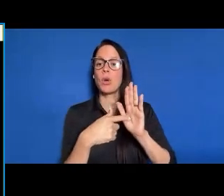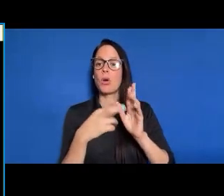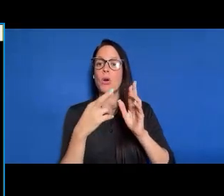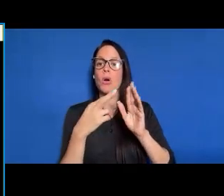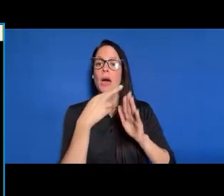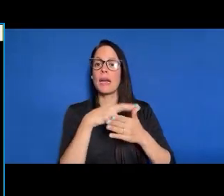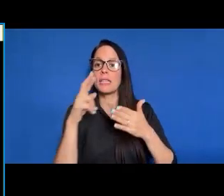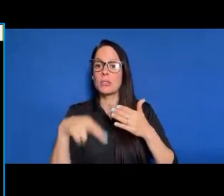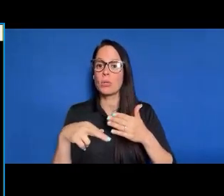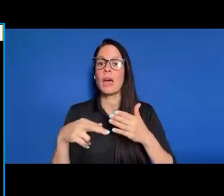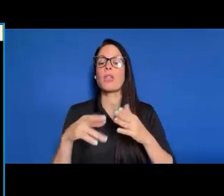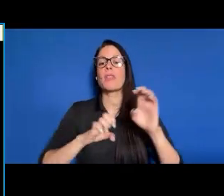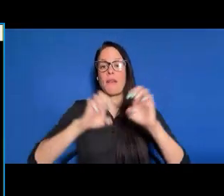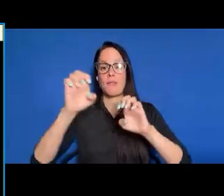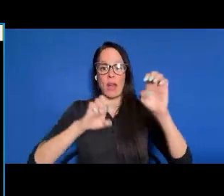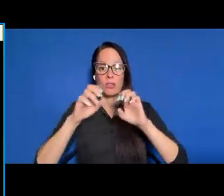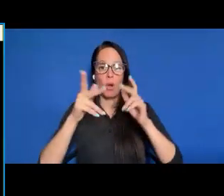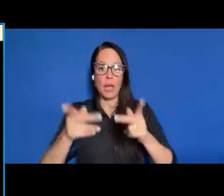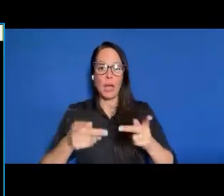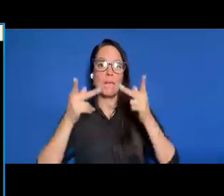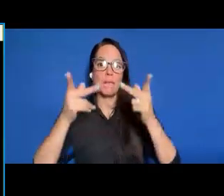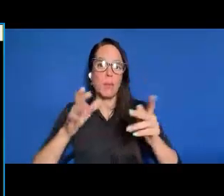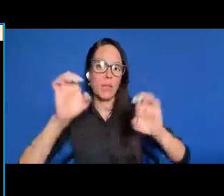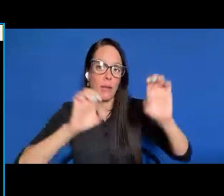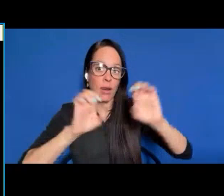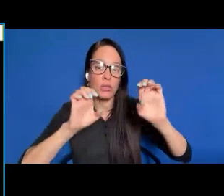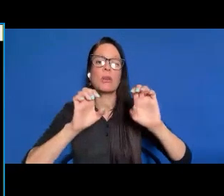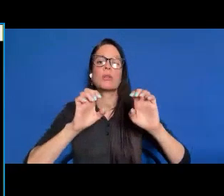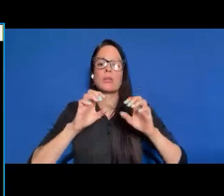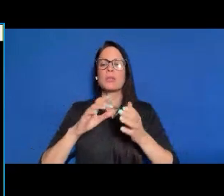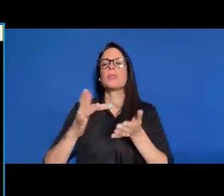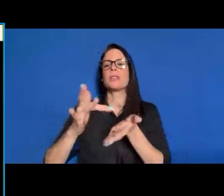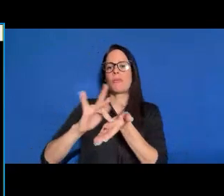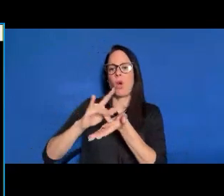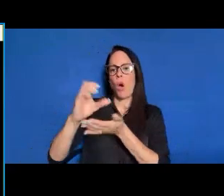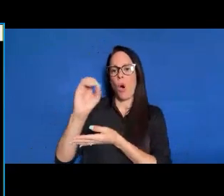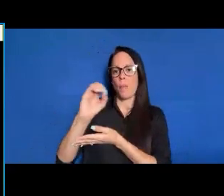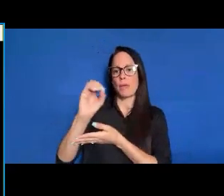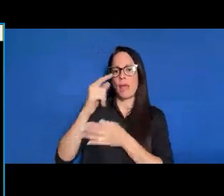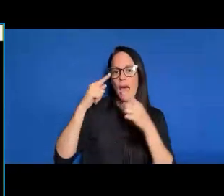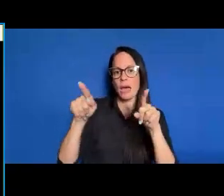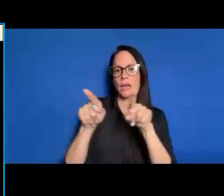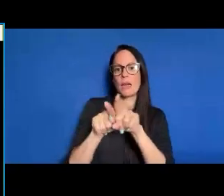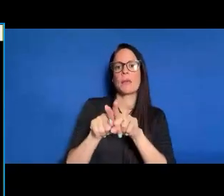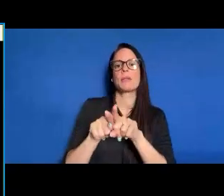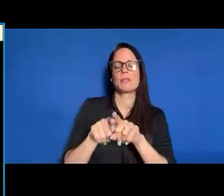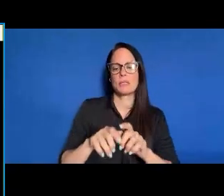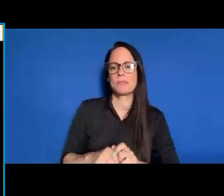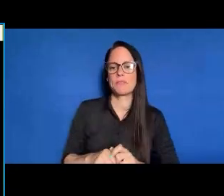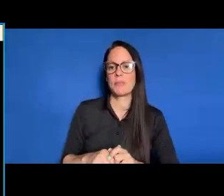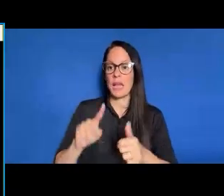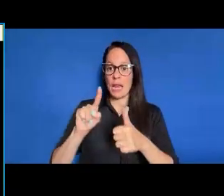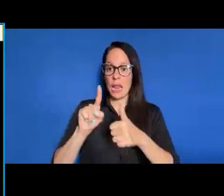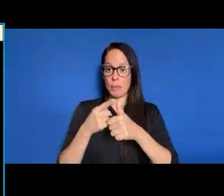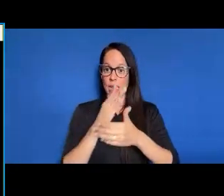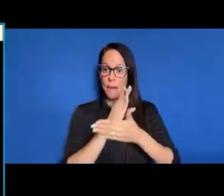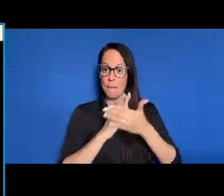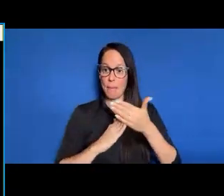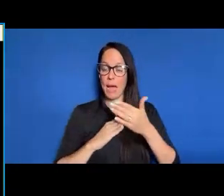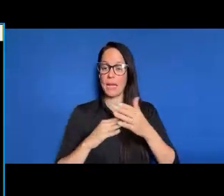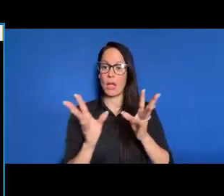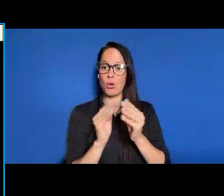recomendación de las propuestas para financiamiento mediante Opioid Settlement Agreements, Abatement Account Fund. En esta primera parte de la reunión se